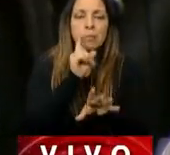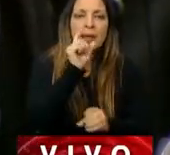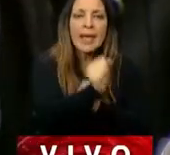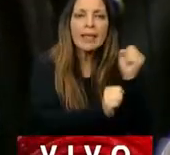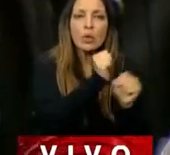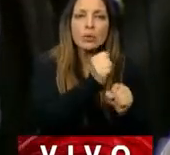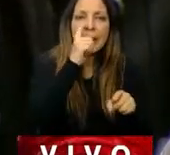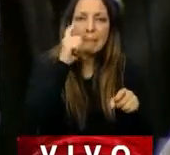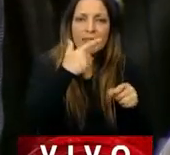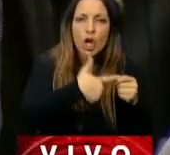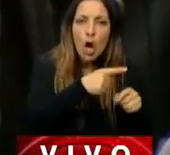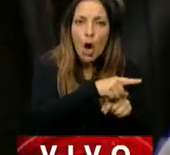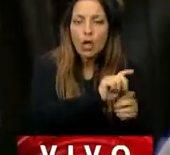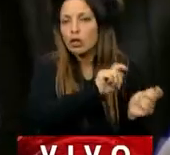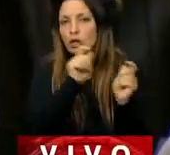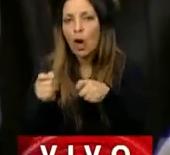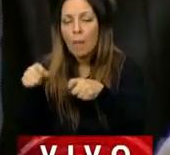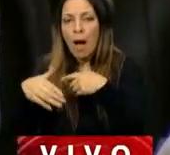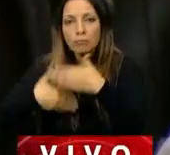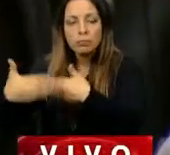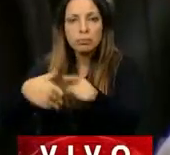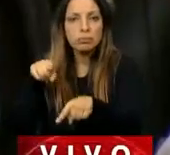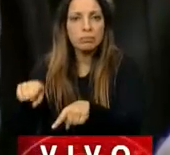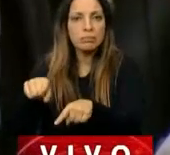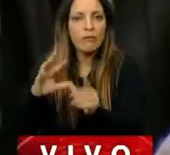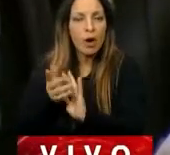industria del petróleo con este desarrollo.